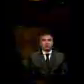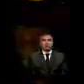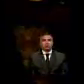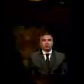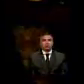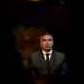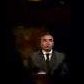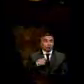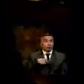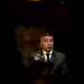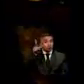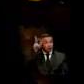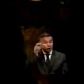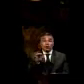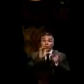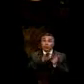Creo yo que es importante